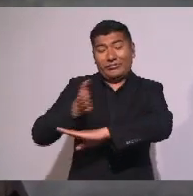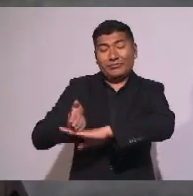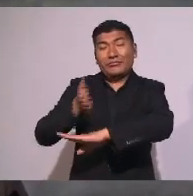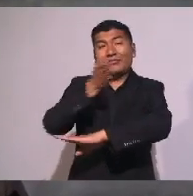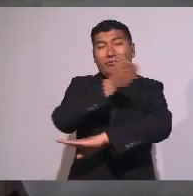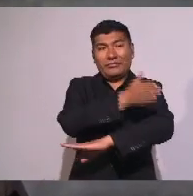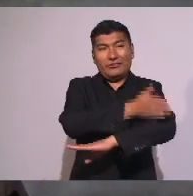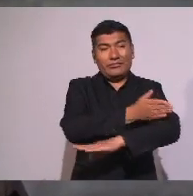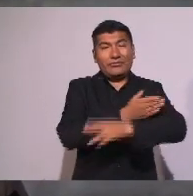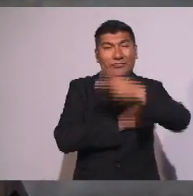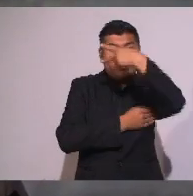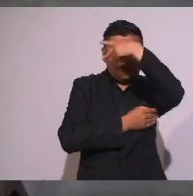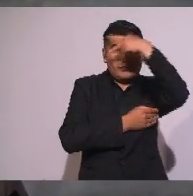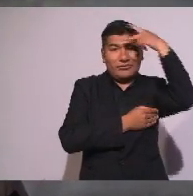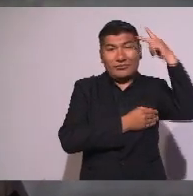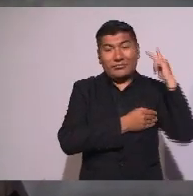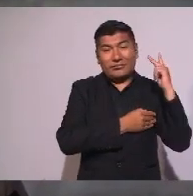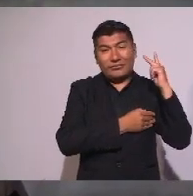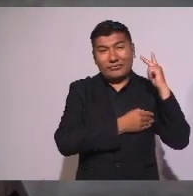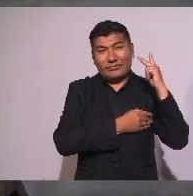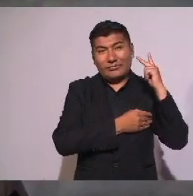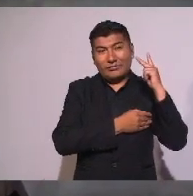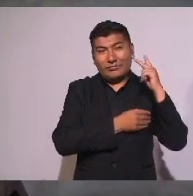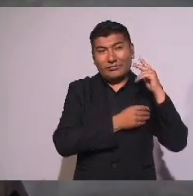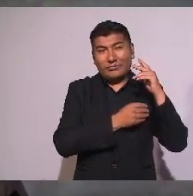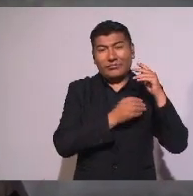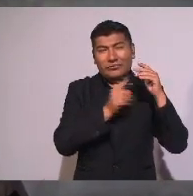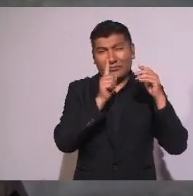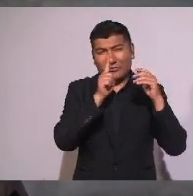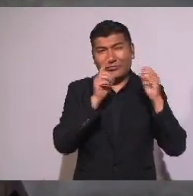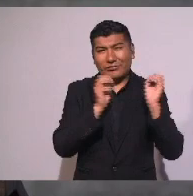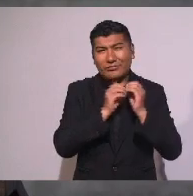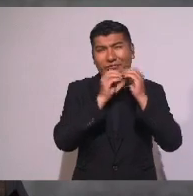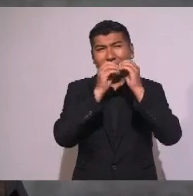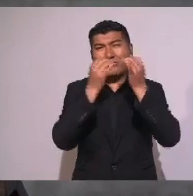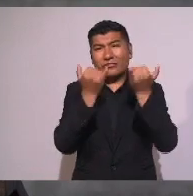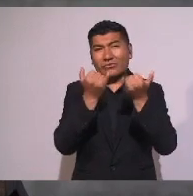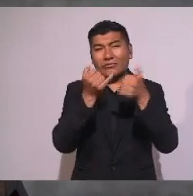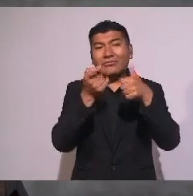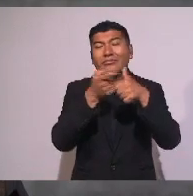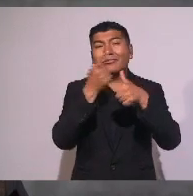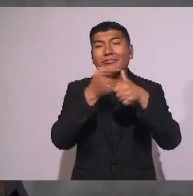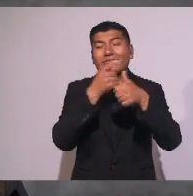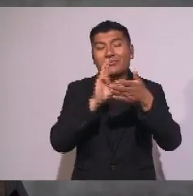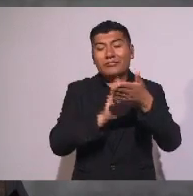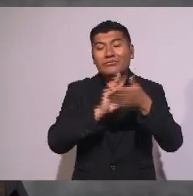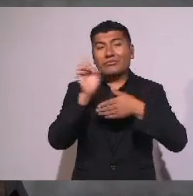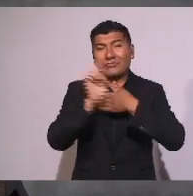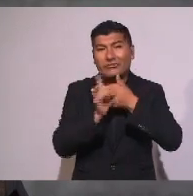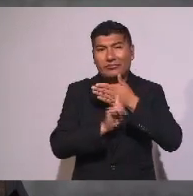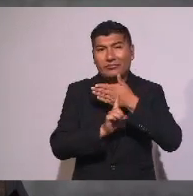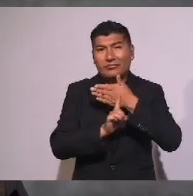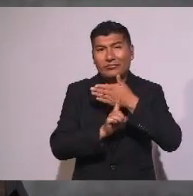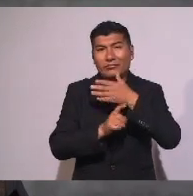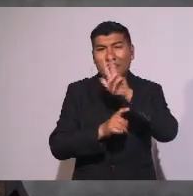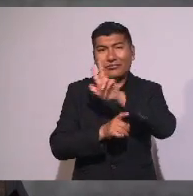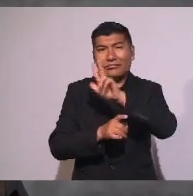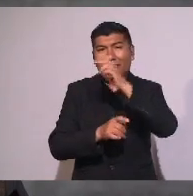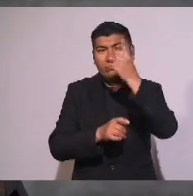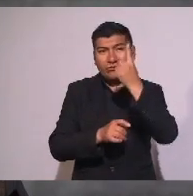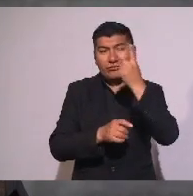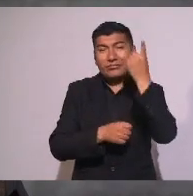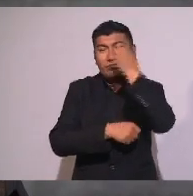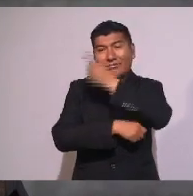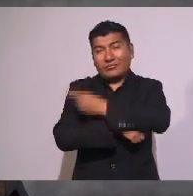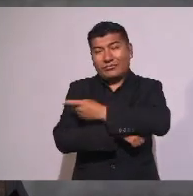la Pascua. Si cuentan un poquito, hoy día ya es 1 de marzo, 31